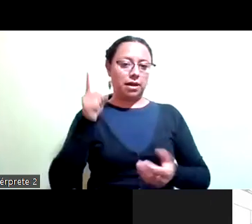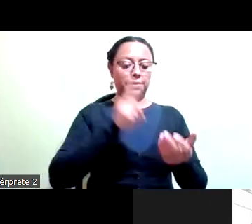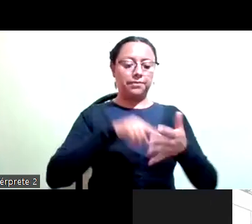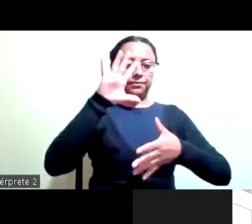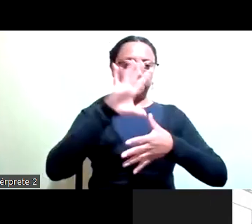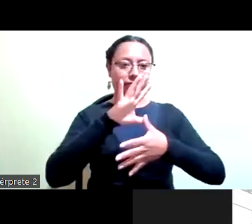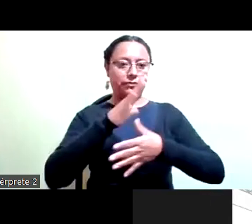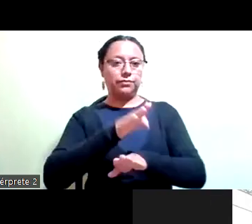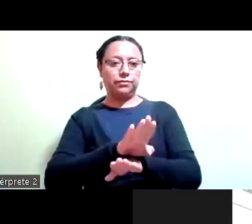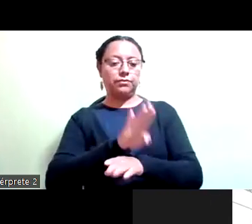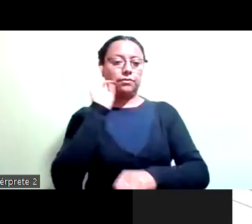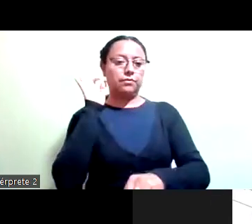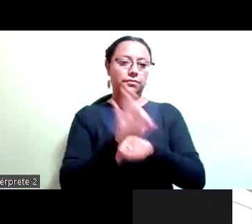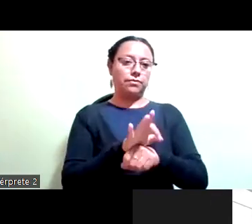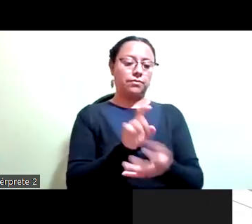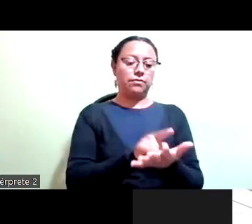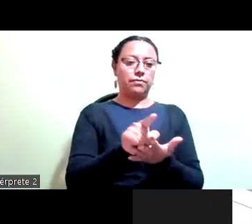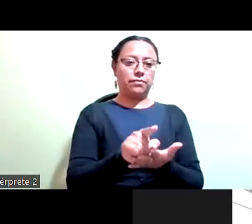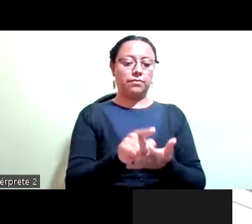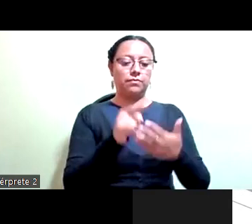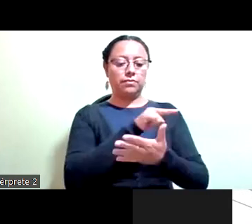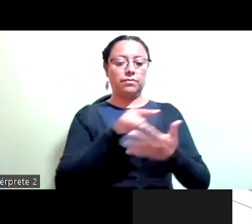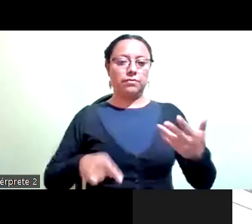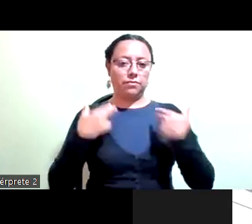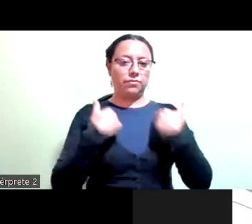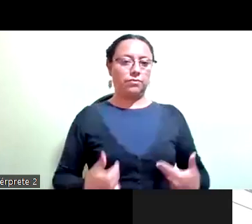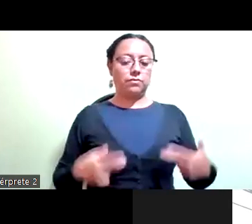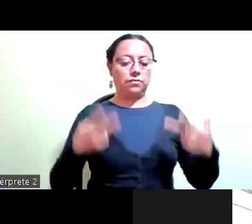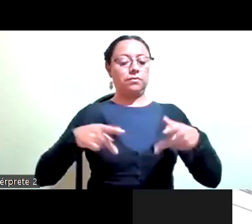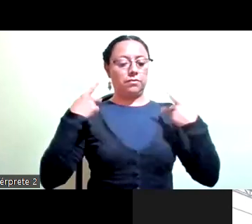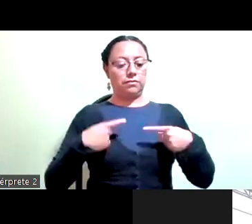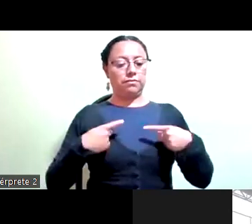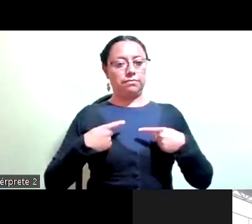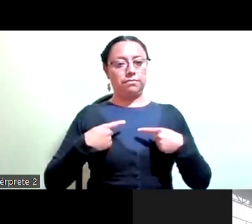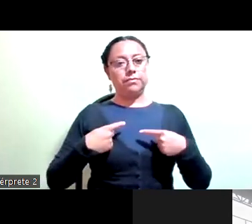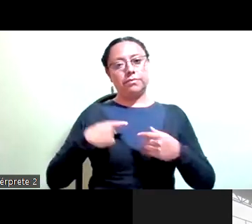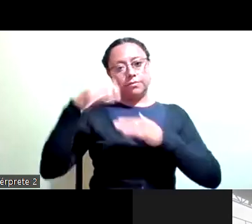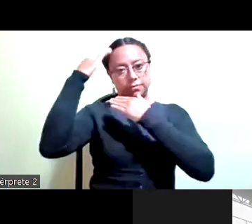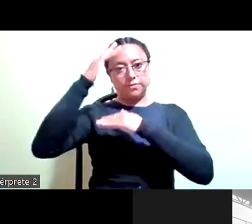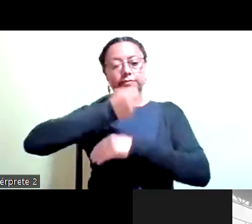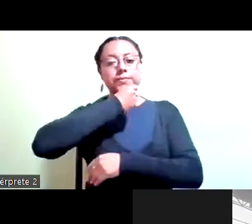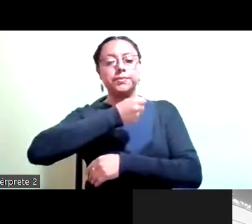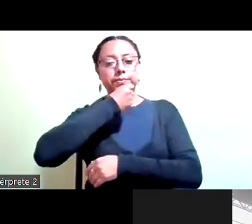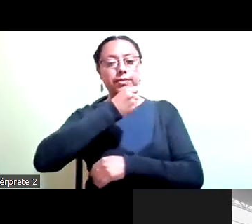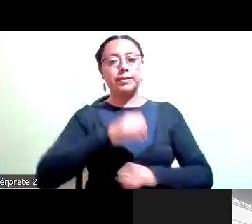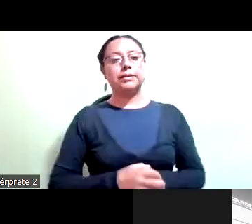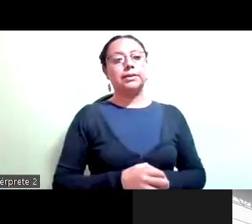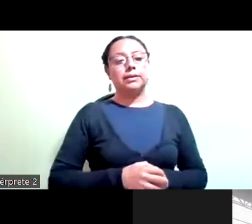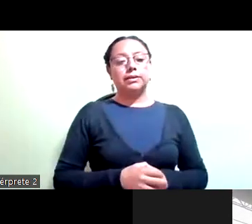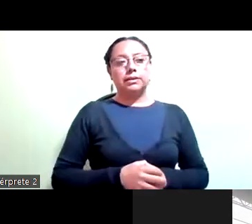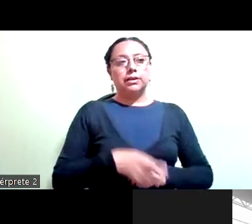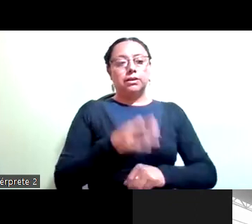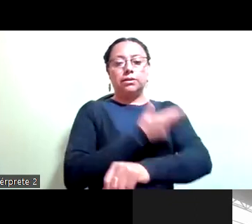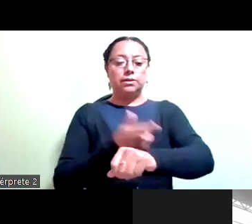de los Derechos Humanos de las Personas Mayores de la Organización de los Estados Americanos, que